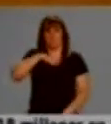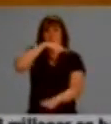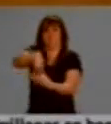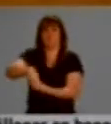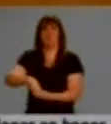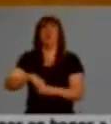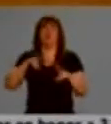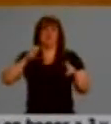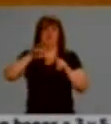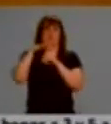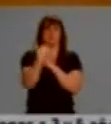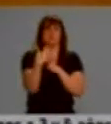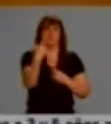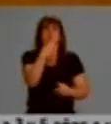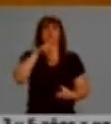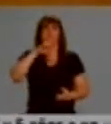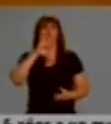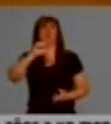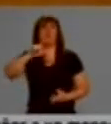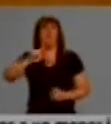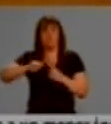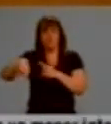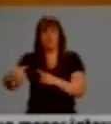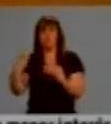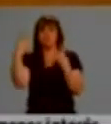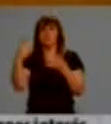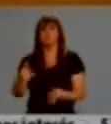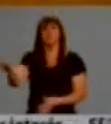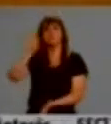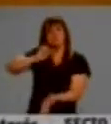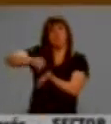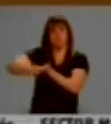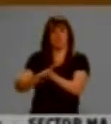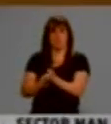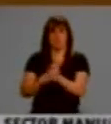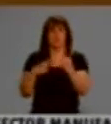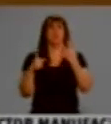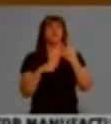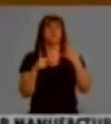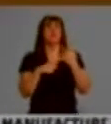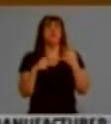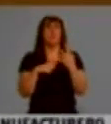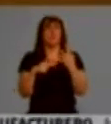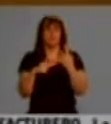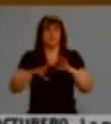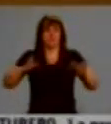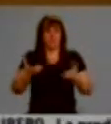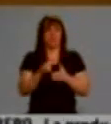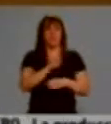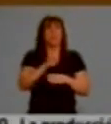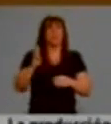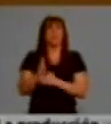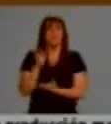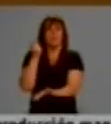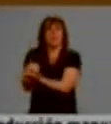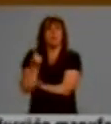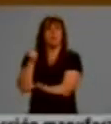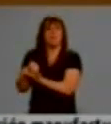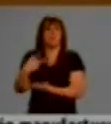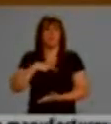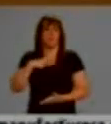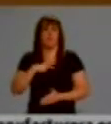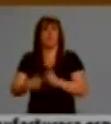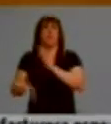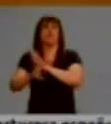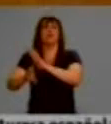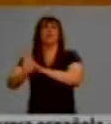Gürtel? ¿Por qué lo contrató 8 días después? Cuarto, ¿por qué el Partido Popular siguió pagando los abogados hasta